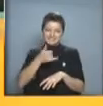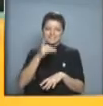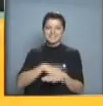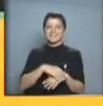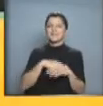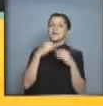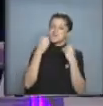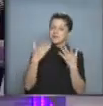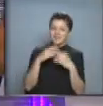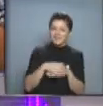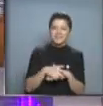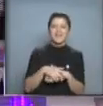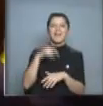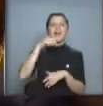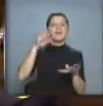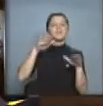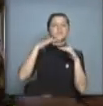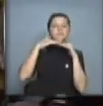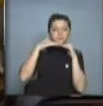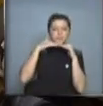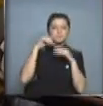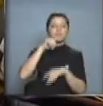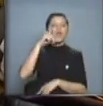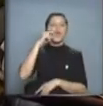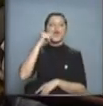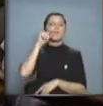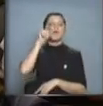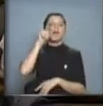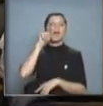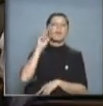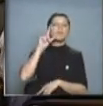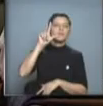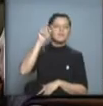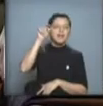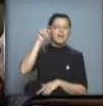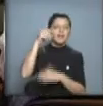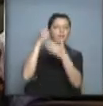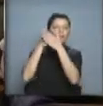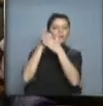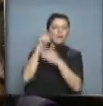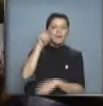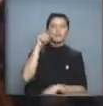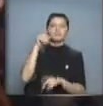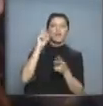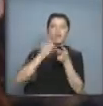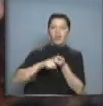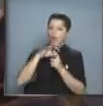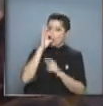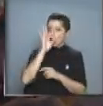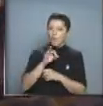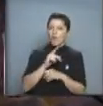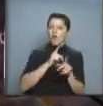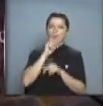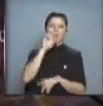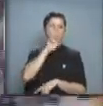Muy bien, bueno. A ver, tribuna. Los caballeros que están ahí arriba, que están... ¿Qué pasa, muchachos? ¿No se van a casar nunca ustedes? Se les cruzó la chica que